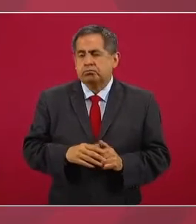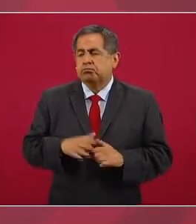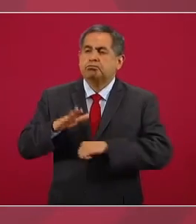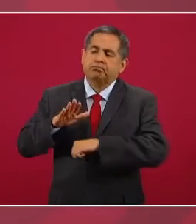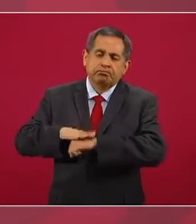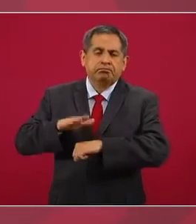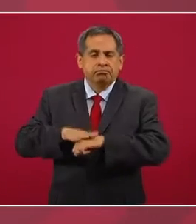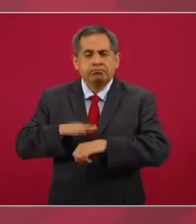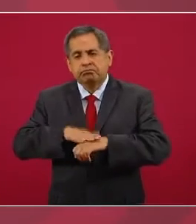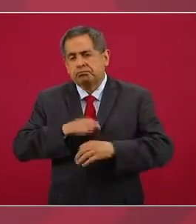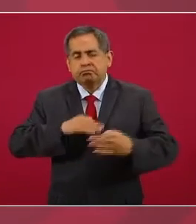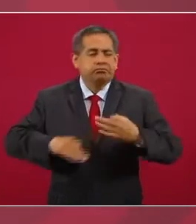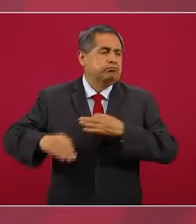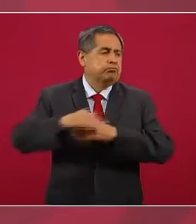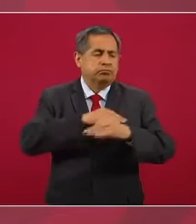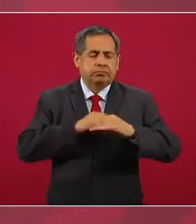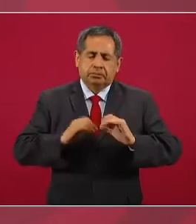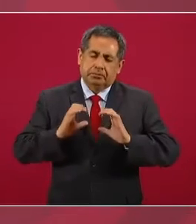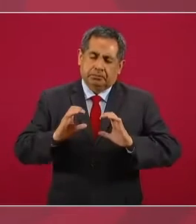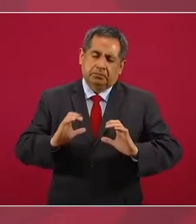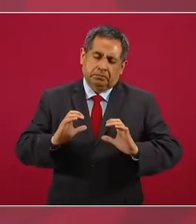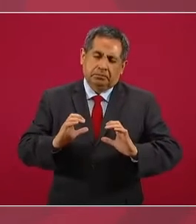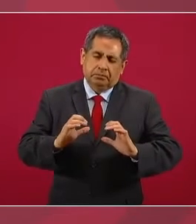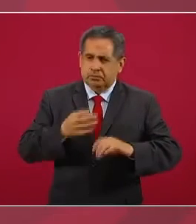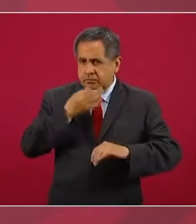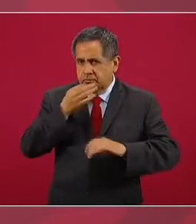convocando a todos a cuidarnos